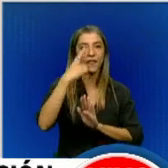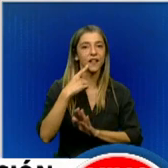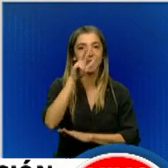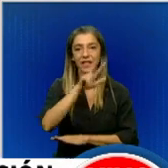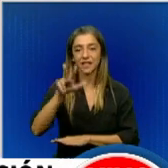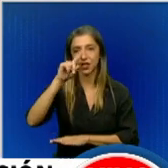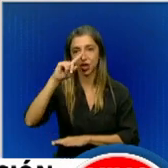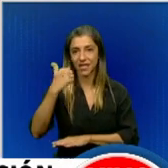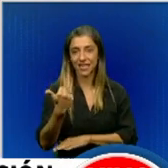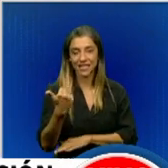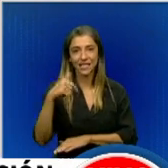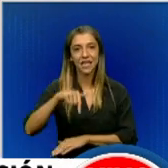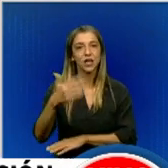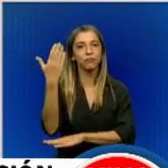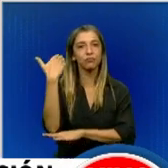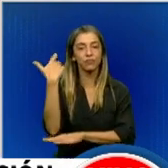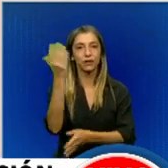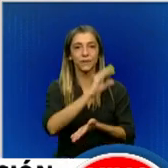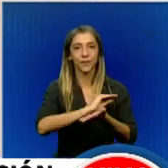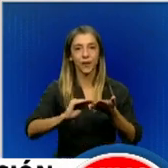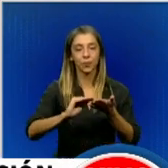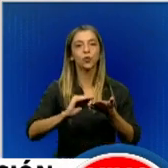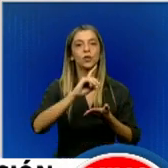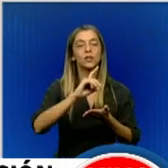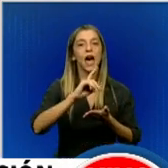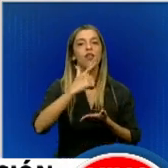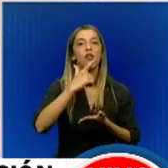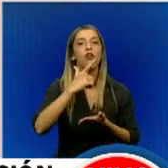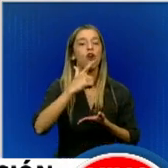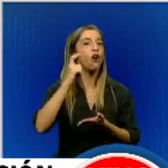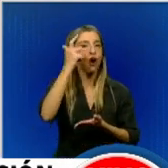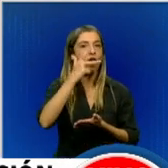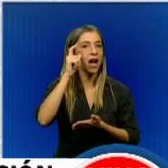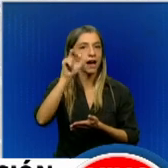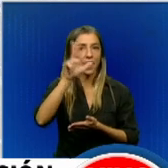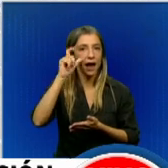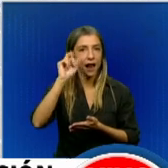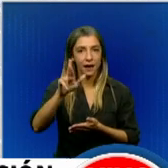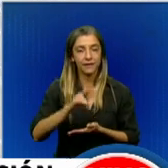76 tiene la palabra del diputado carlos salomón heller